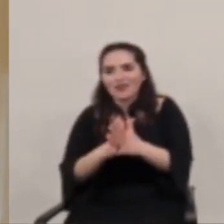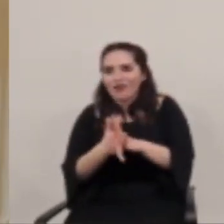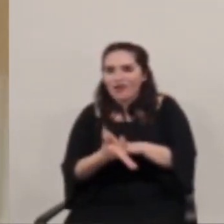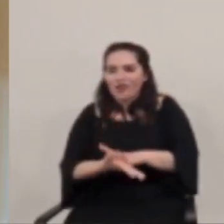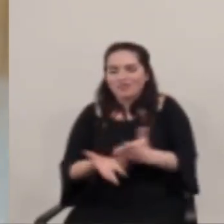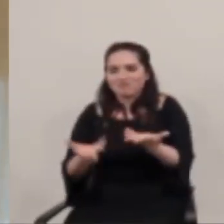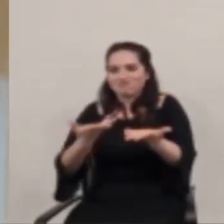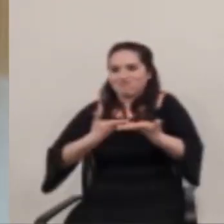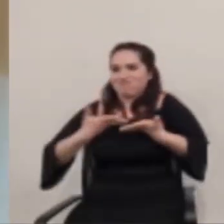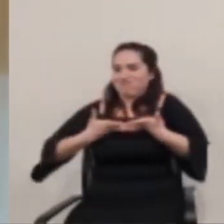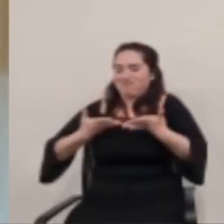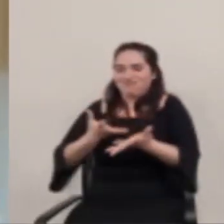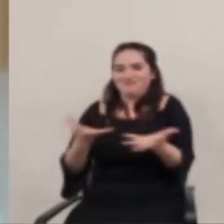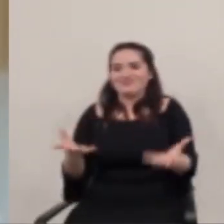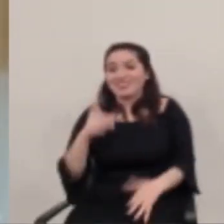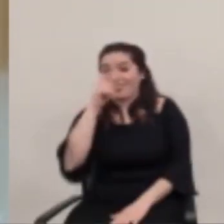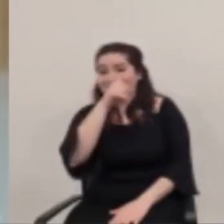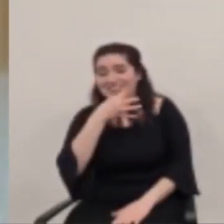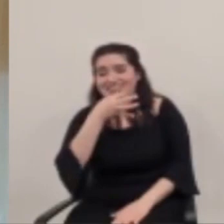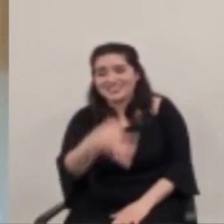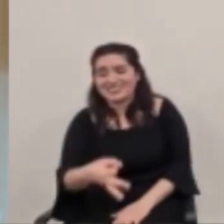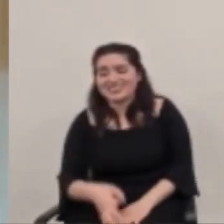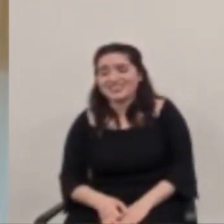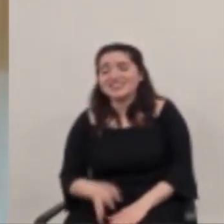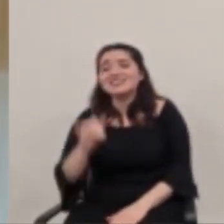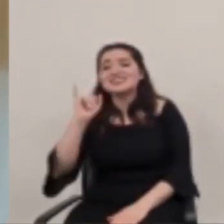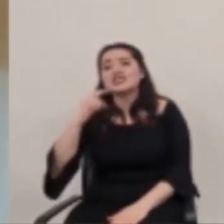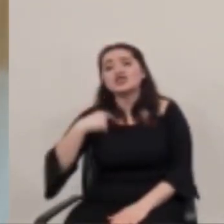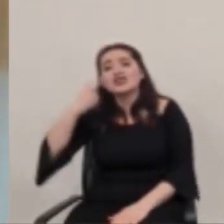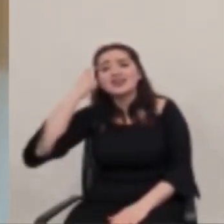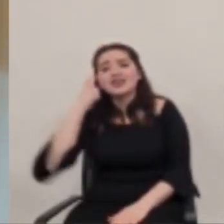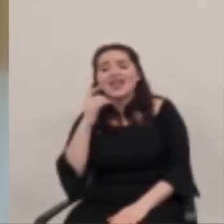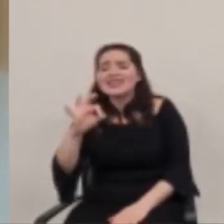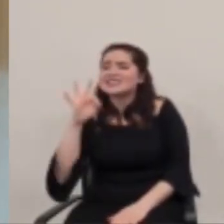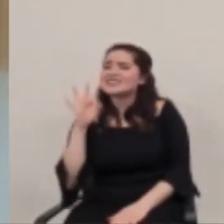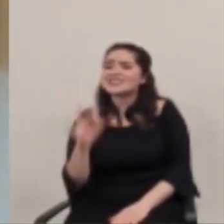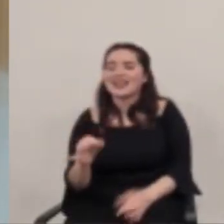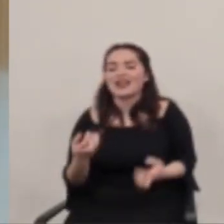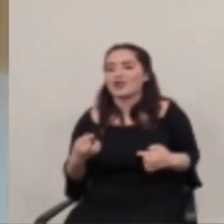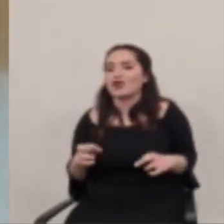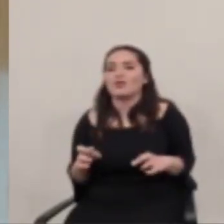visto. Pero sí, yo creo que es una excelente oportunidad